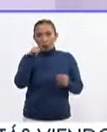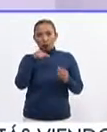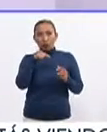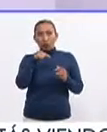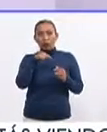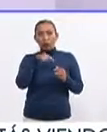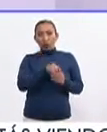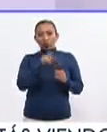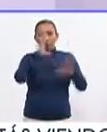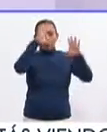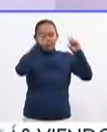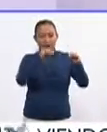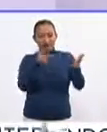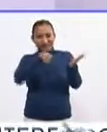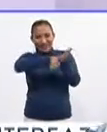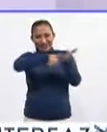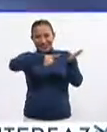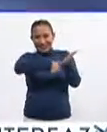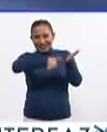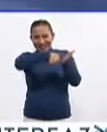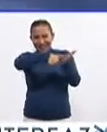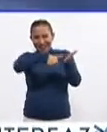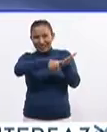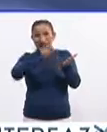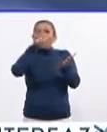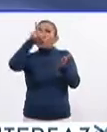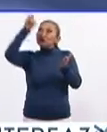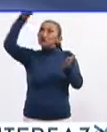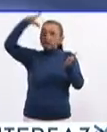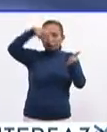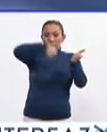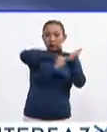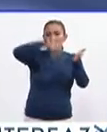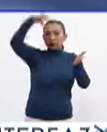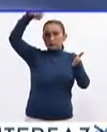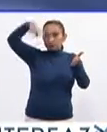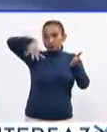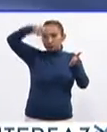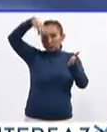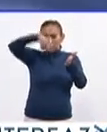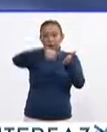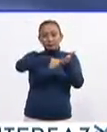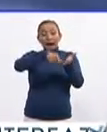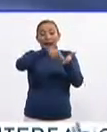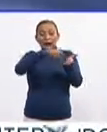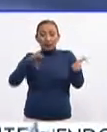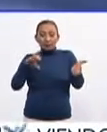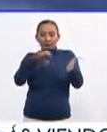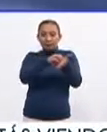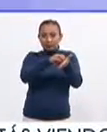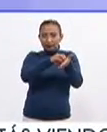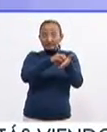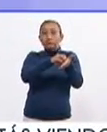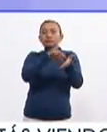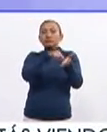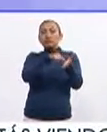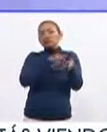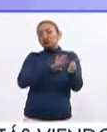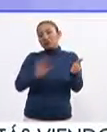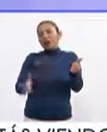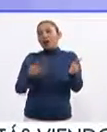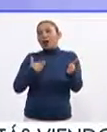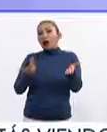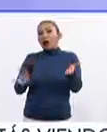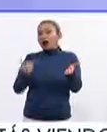los apagadores, que controlan los focos. Entonces, con este se conecta y ya